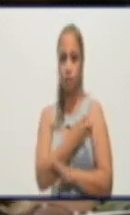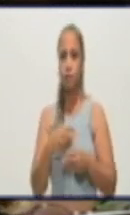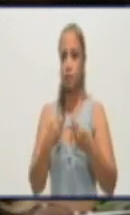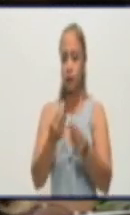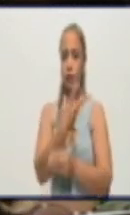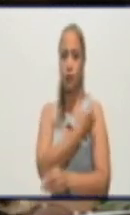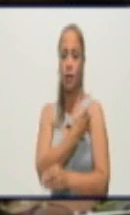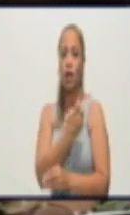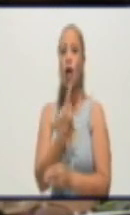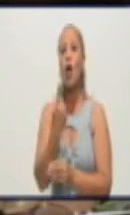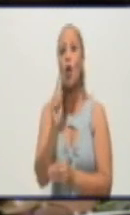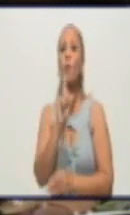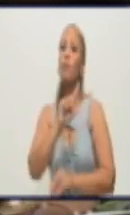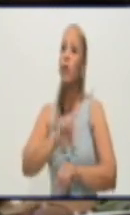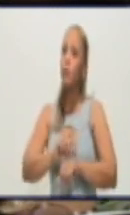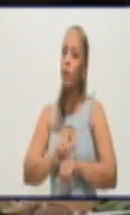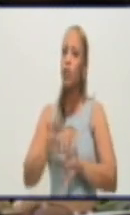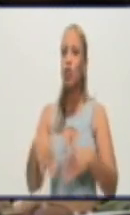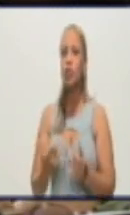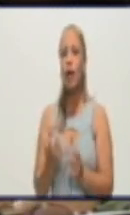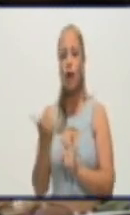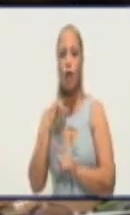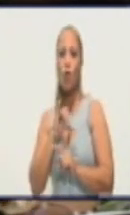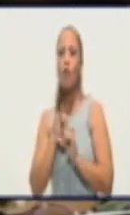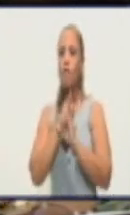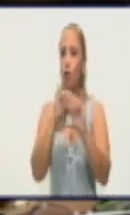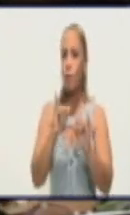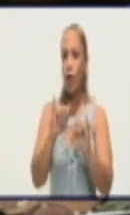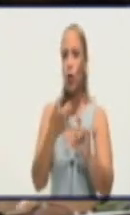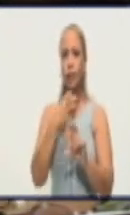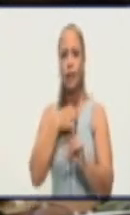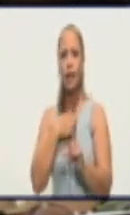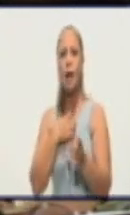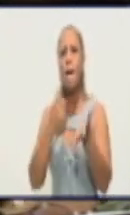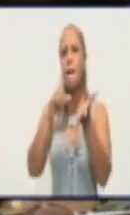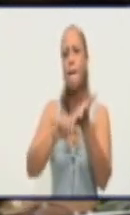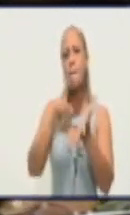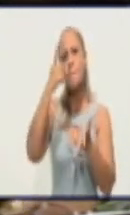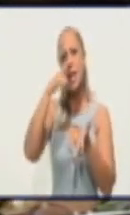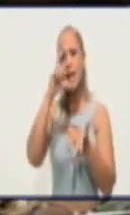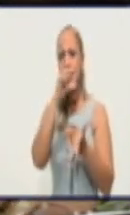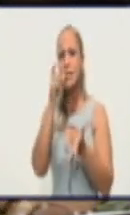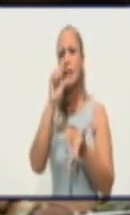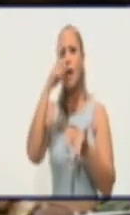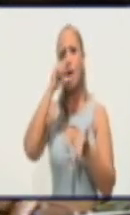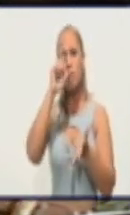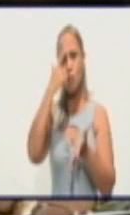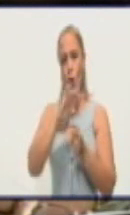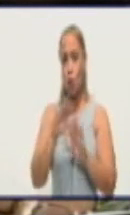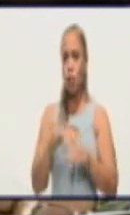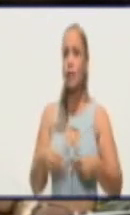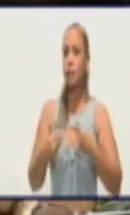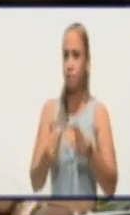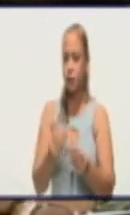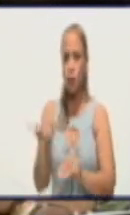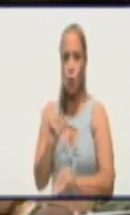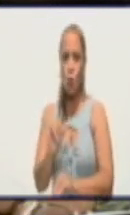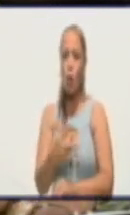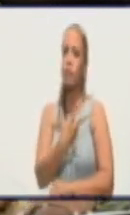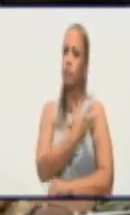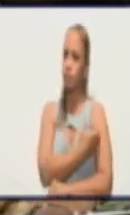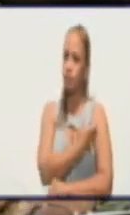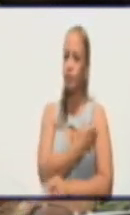que ya han estado siendo informados que recibieron el placebo, y estos voluntarios, bueno, pues ya están recibiendo sus vacunas.